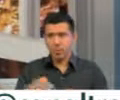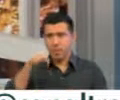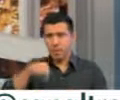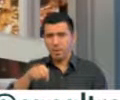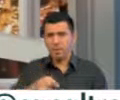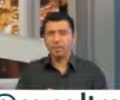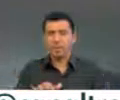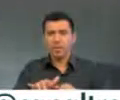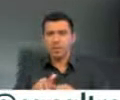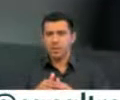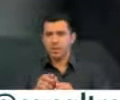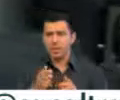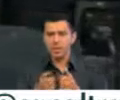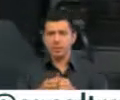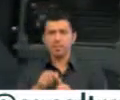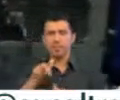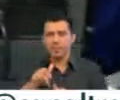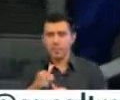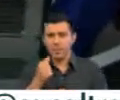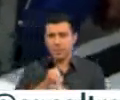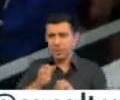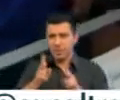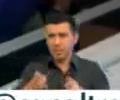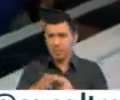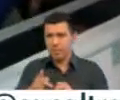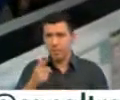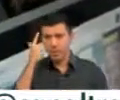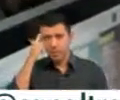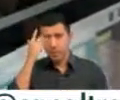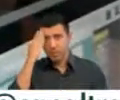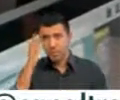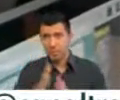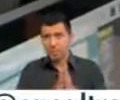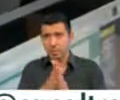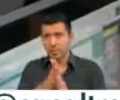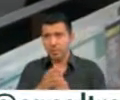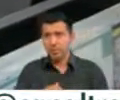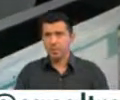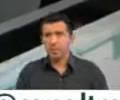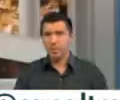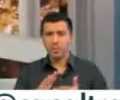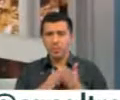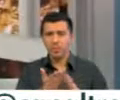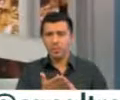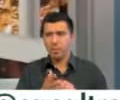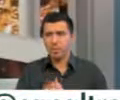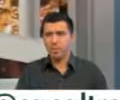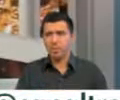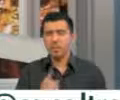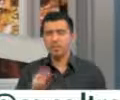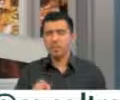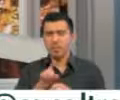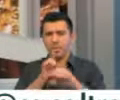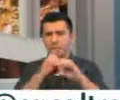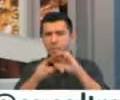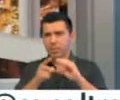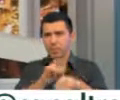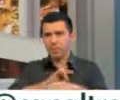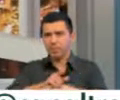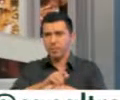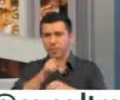digital donde estamos comprometidos con la información que le interesa a la comunidad pero sobre todo con la inmediatez de